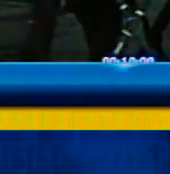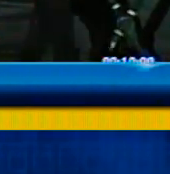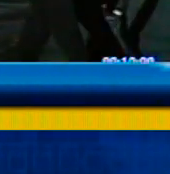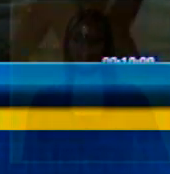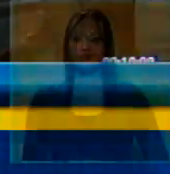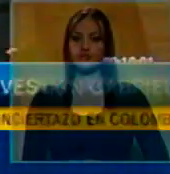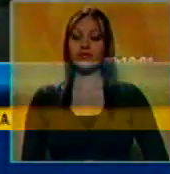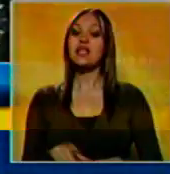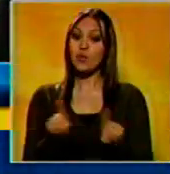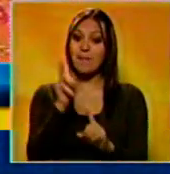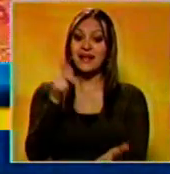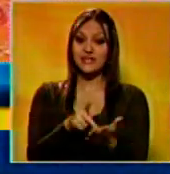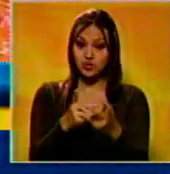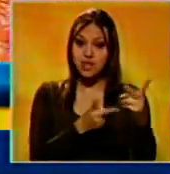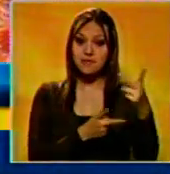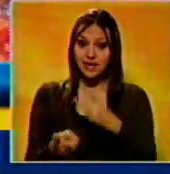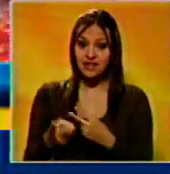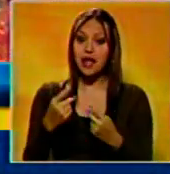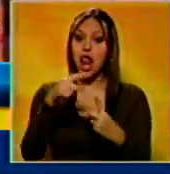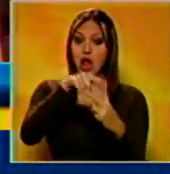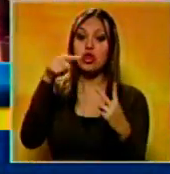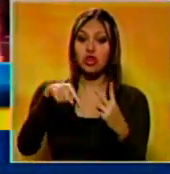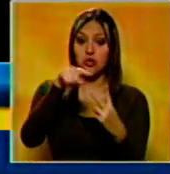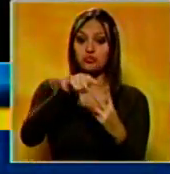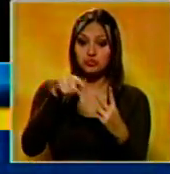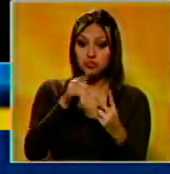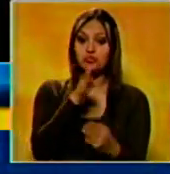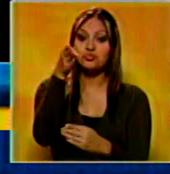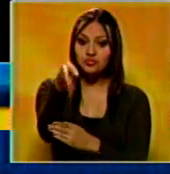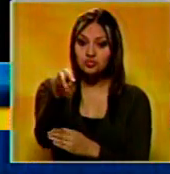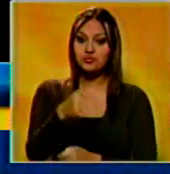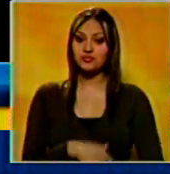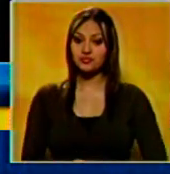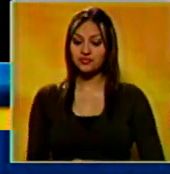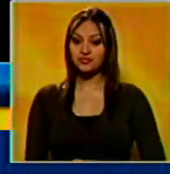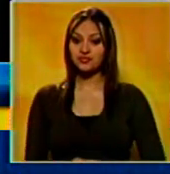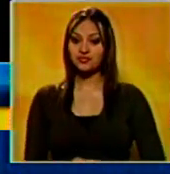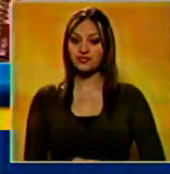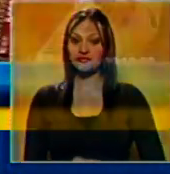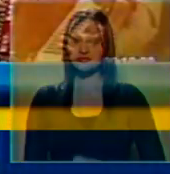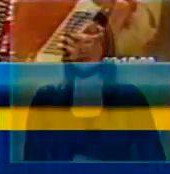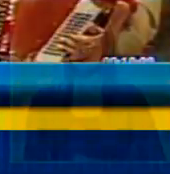Al concierto también fueron invitados Pitbull y Juan Gabriel.